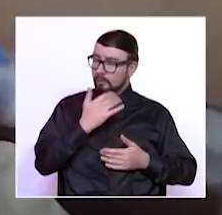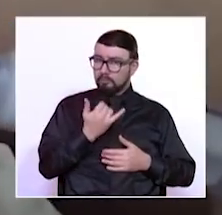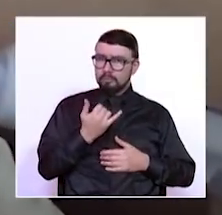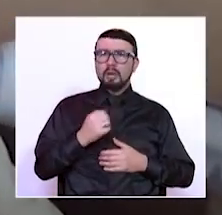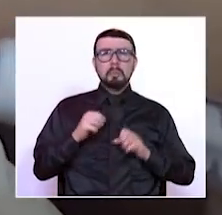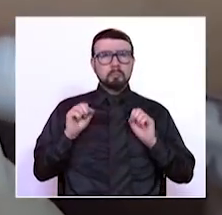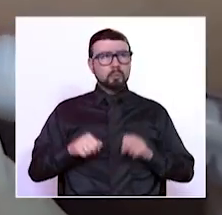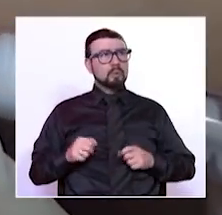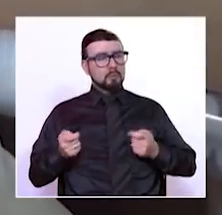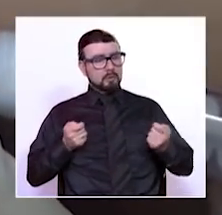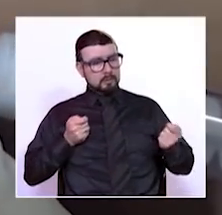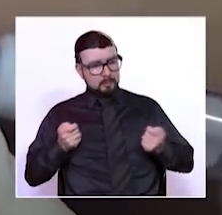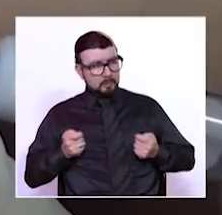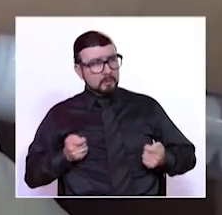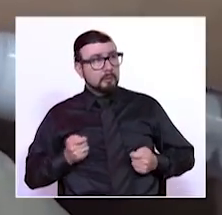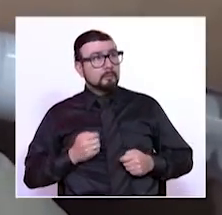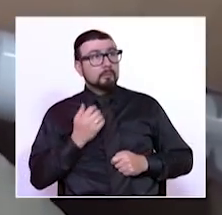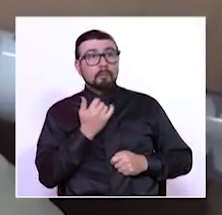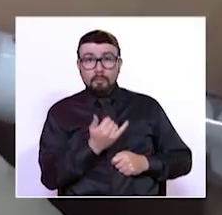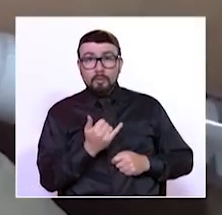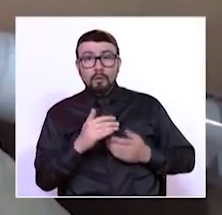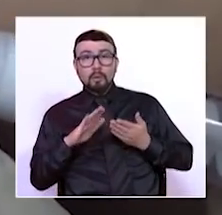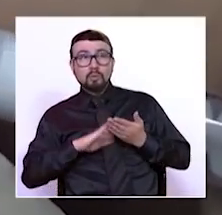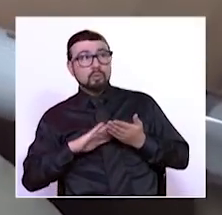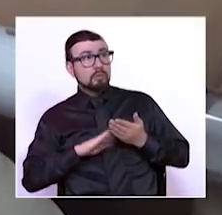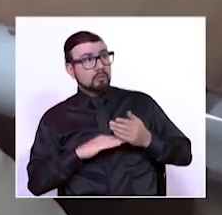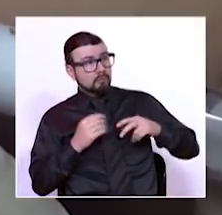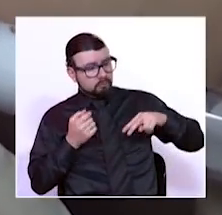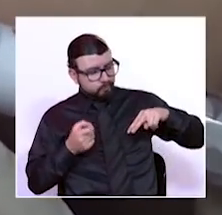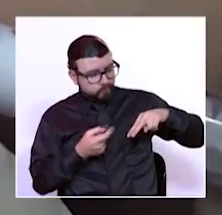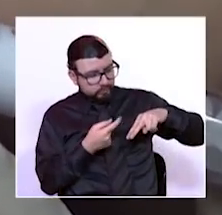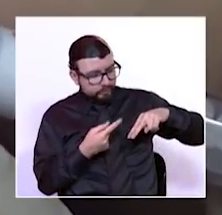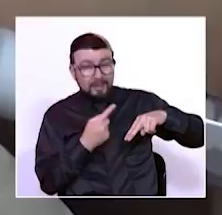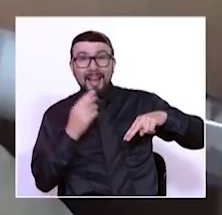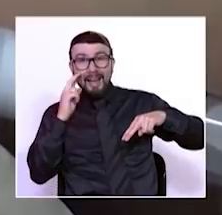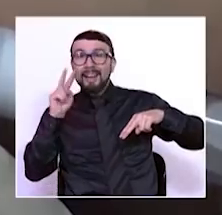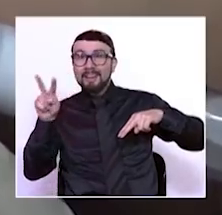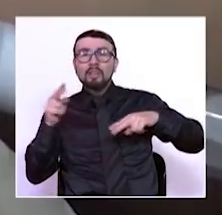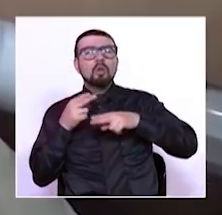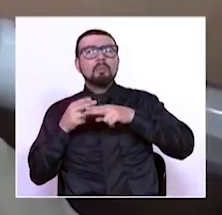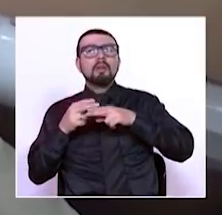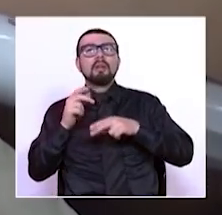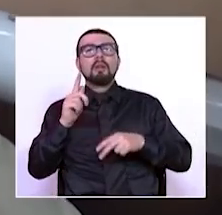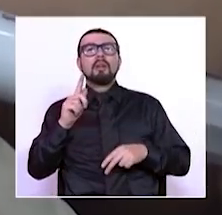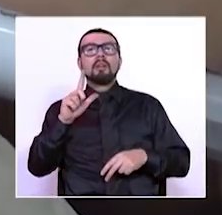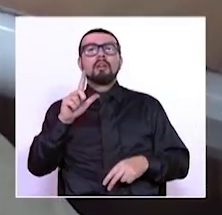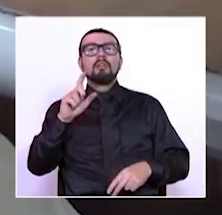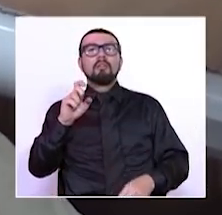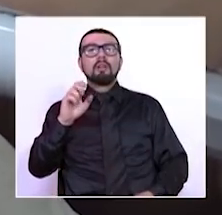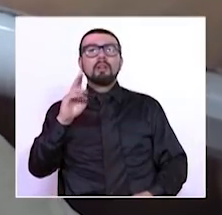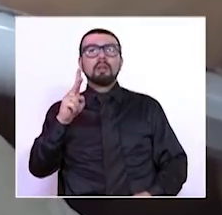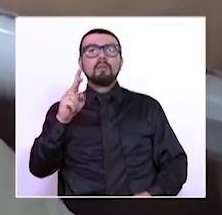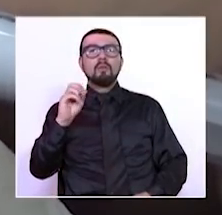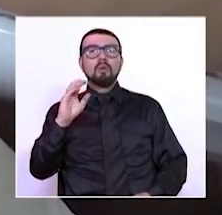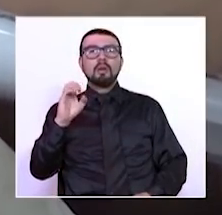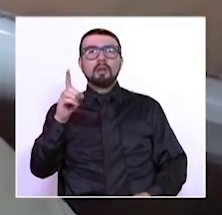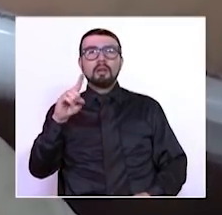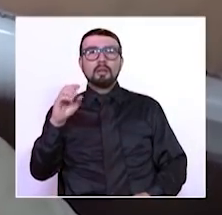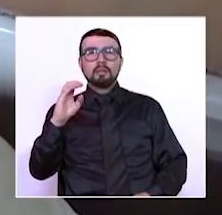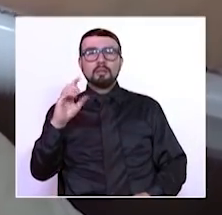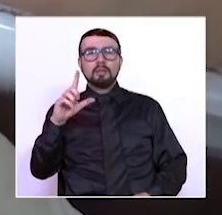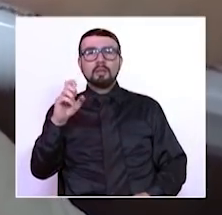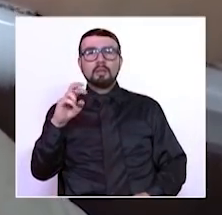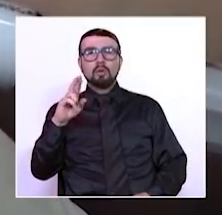un buen tratamiento de la fleboescleroterapia, que es la que están viendo en la pantalla, con la microespuma, porque ese es